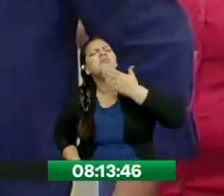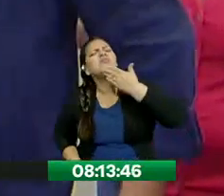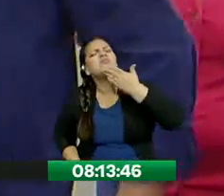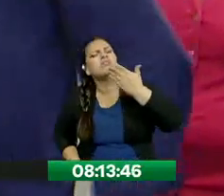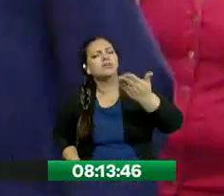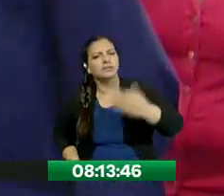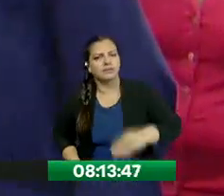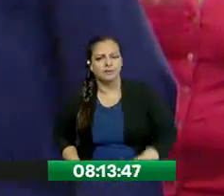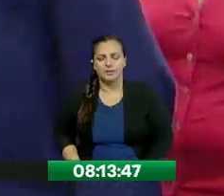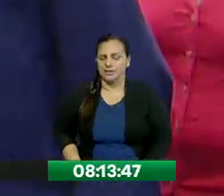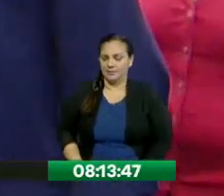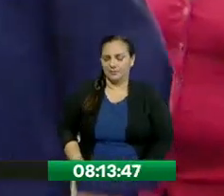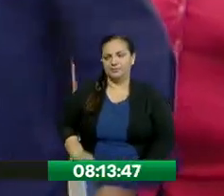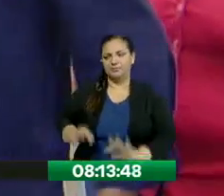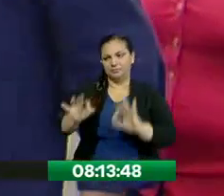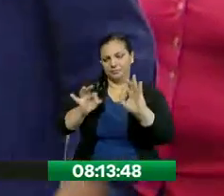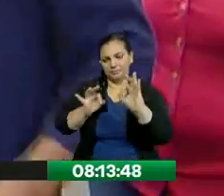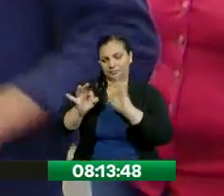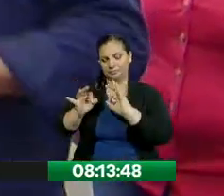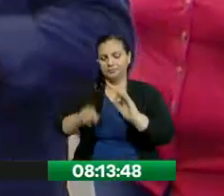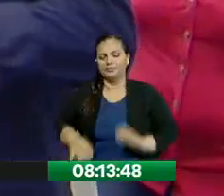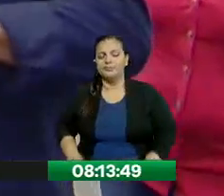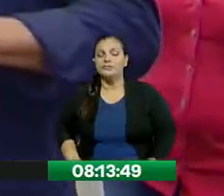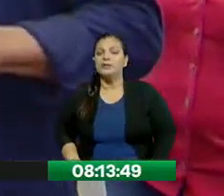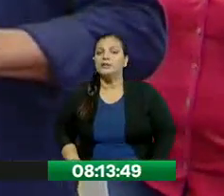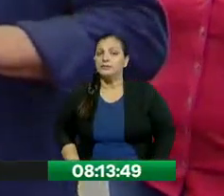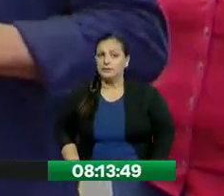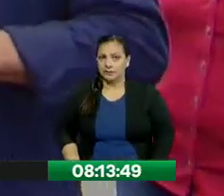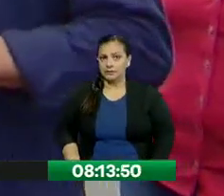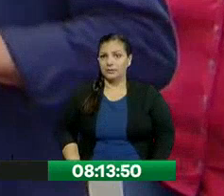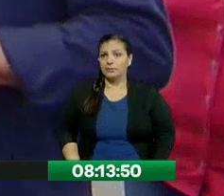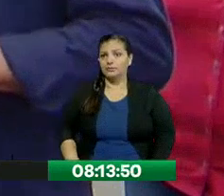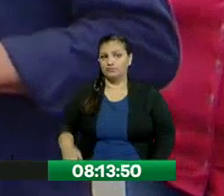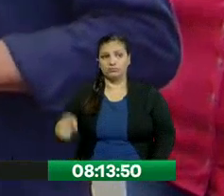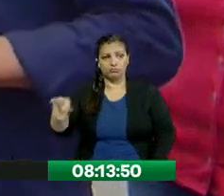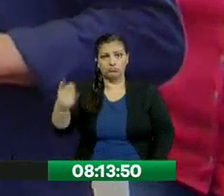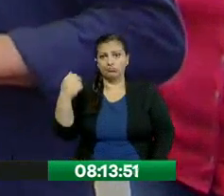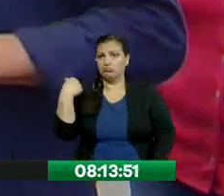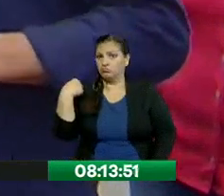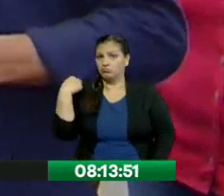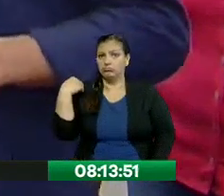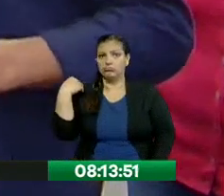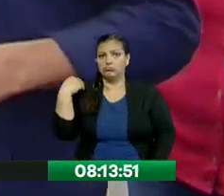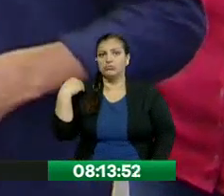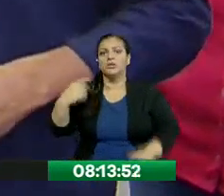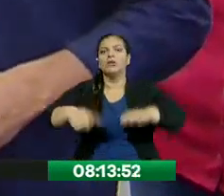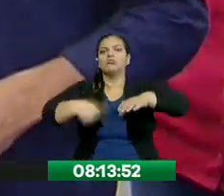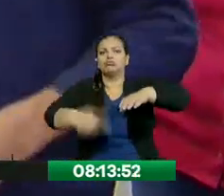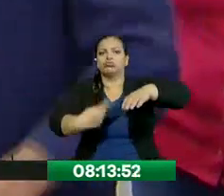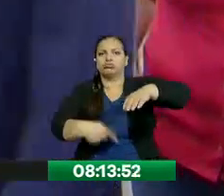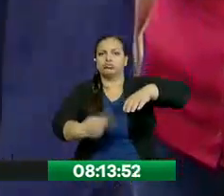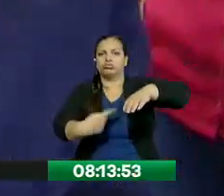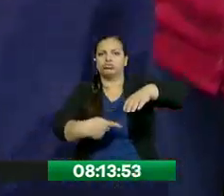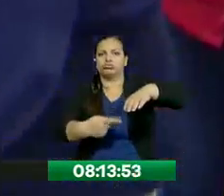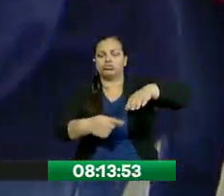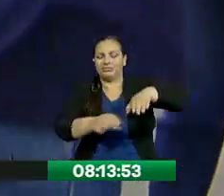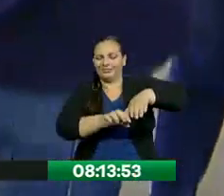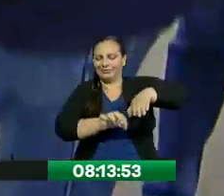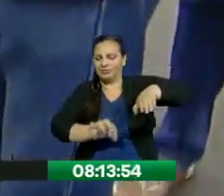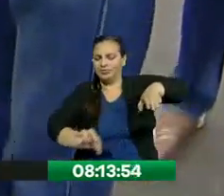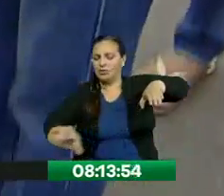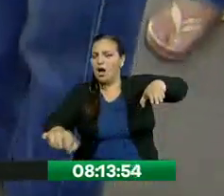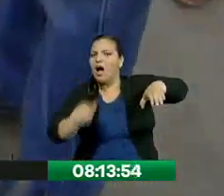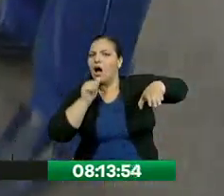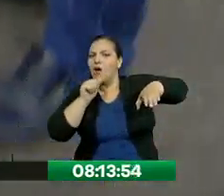que jalar con bombas? ¿Cómo es el tema? Así es, aquí todas las personas tienen que tener bombas, porque si no, no se puede sustraer el agua. Este es el agua